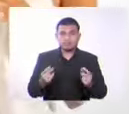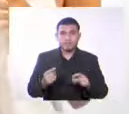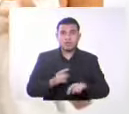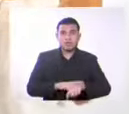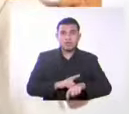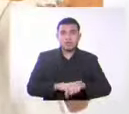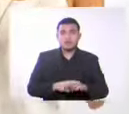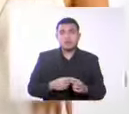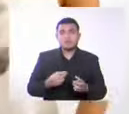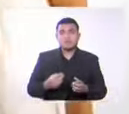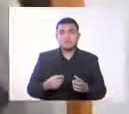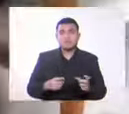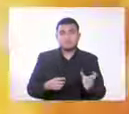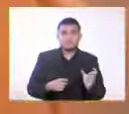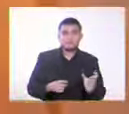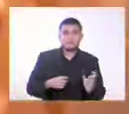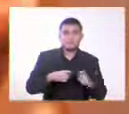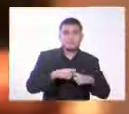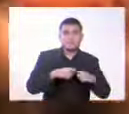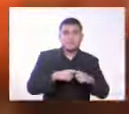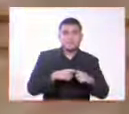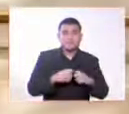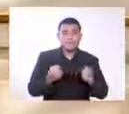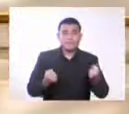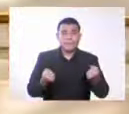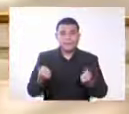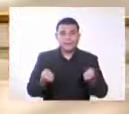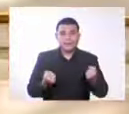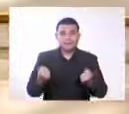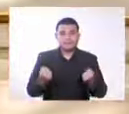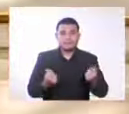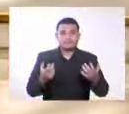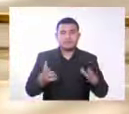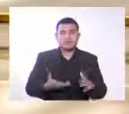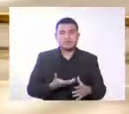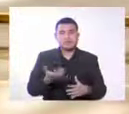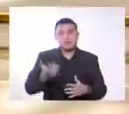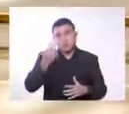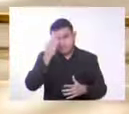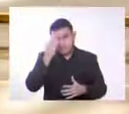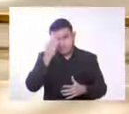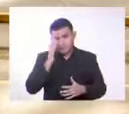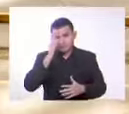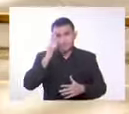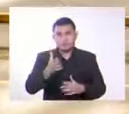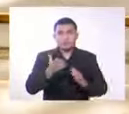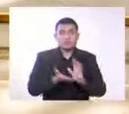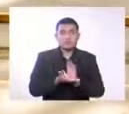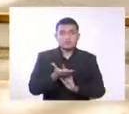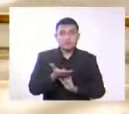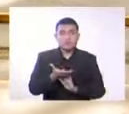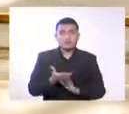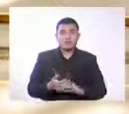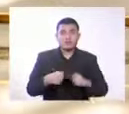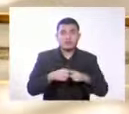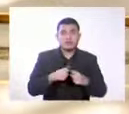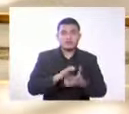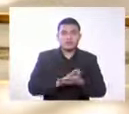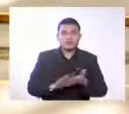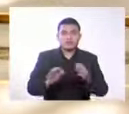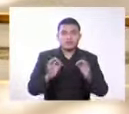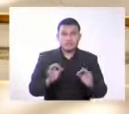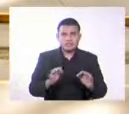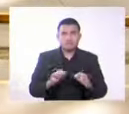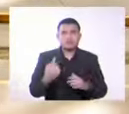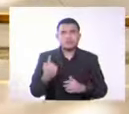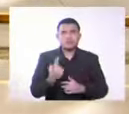las baterías de los carros eléctricos. Ya sabemos que la clave para el futuro es desarrollar energías limpias y sustentables no